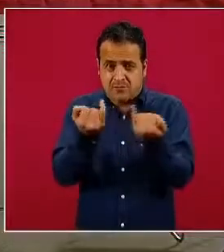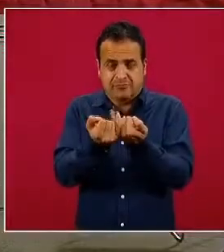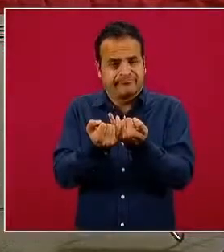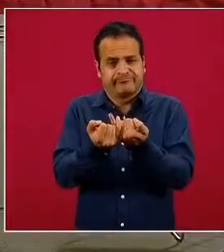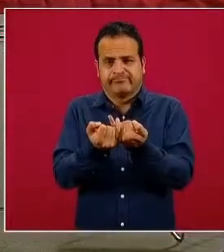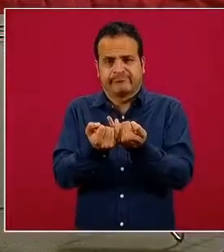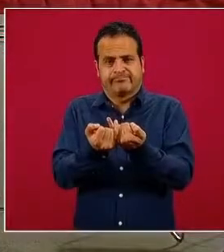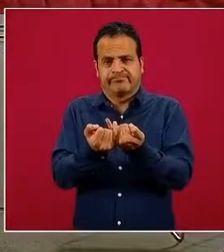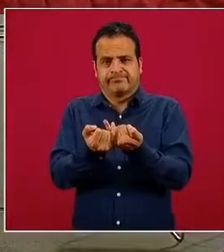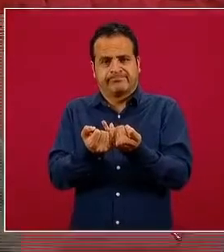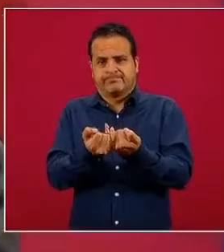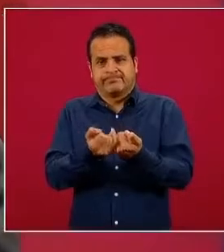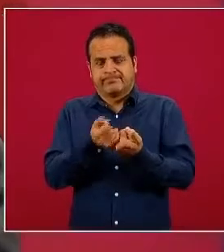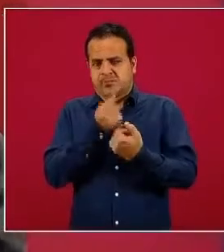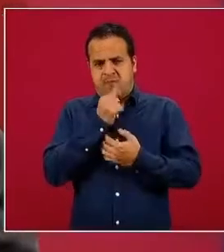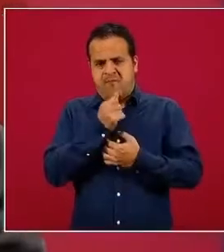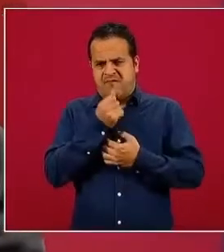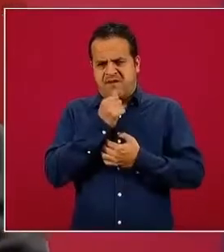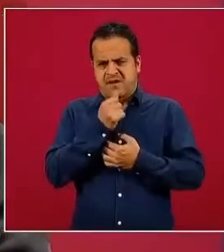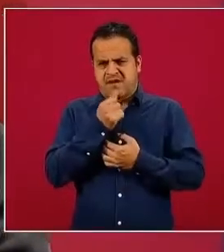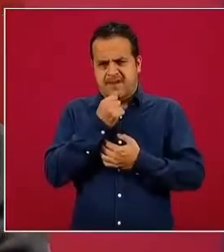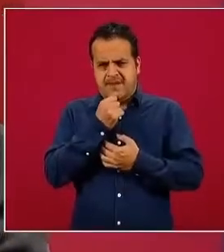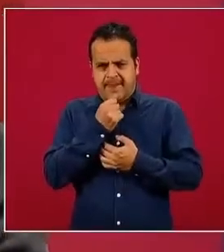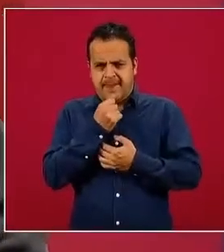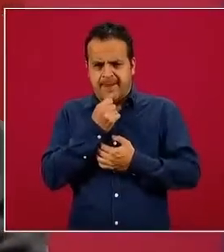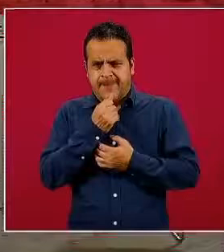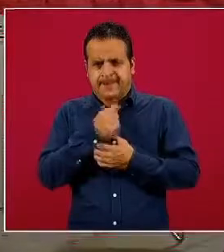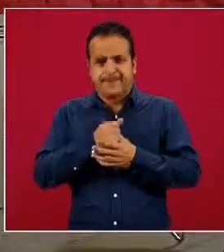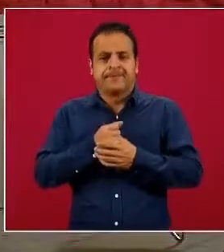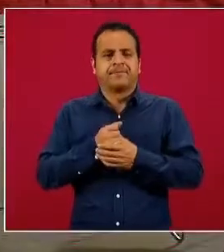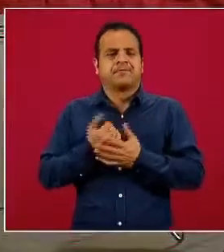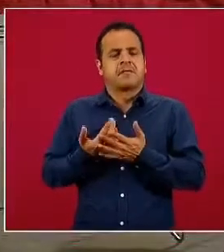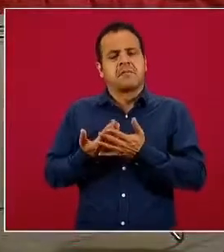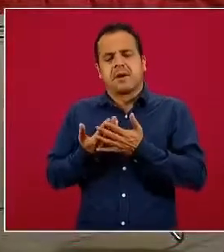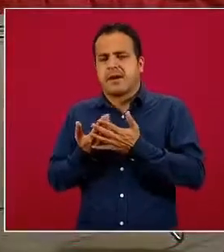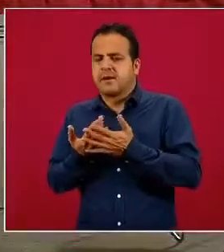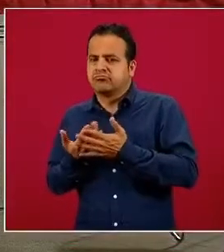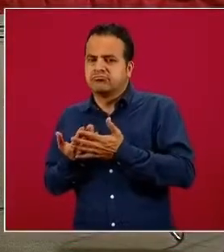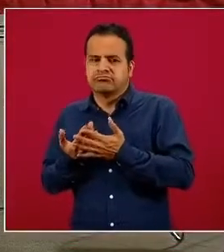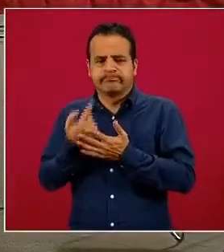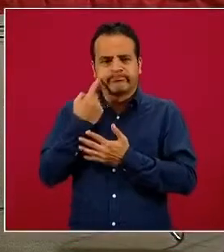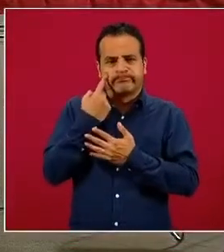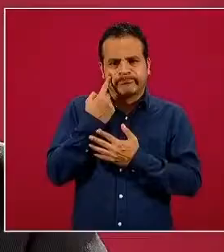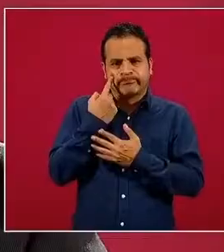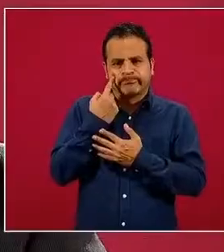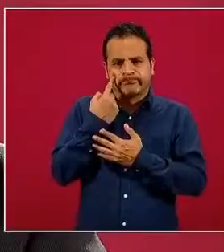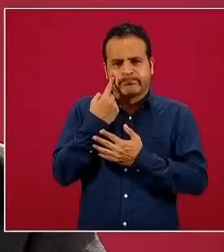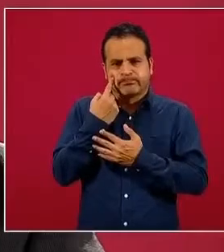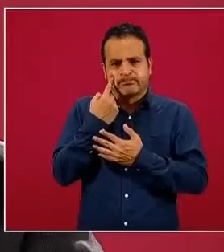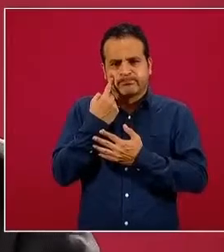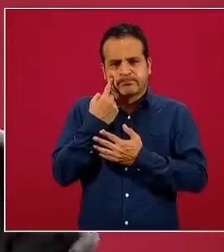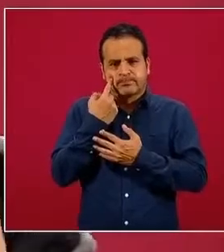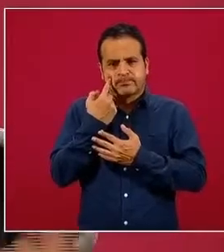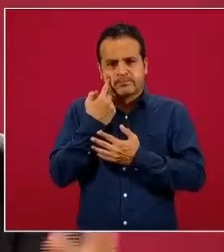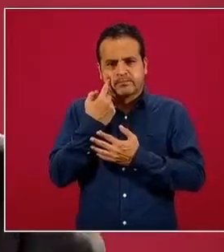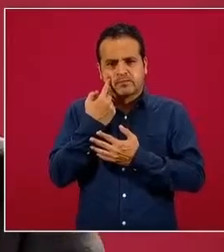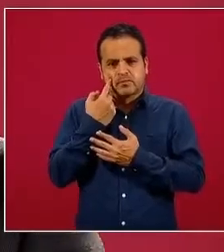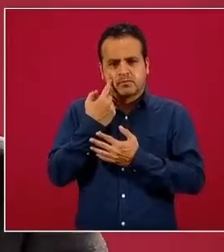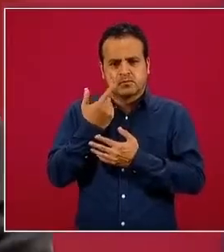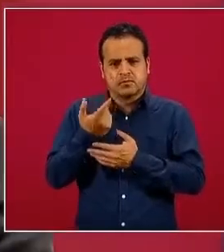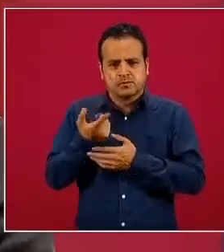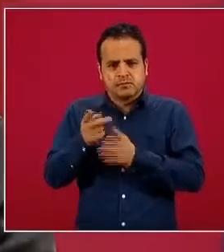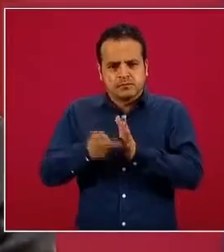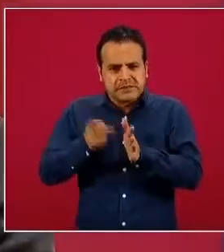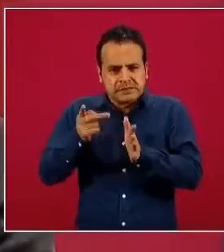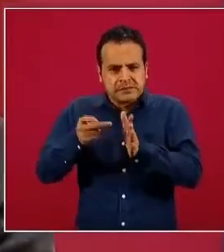virus que causa COVID sea el agente de daño, ni tampoco necesariamente que esto sea algo que consistentemente